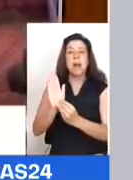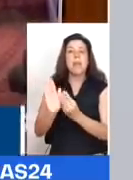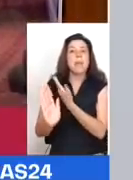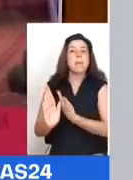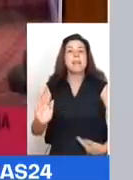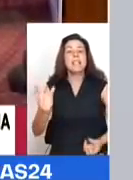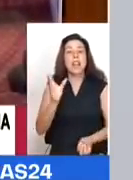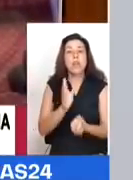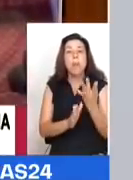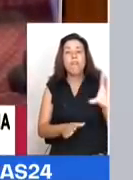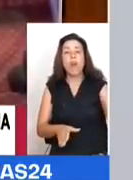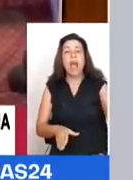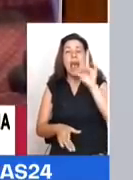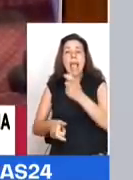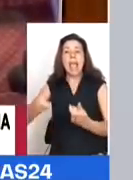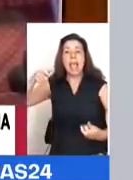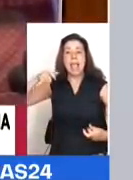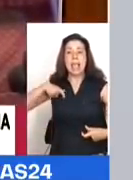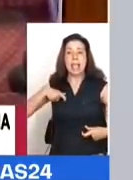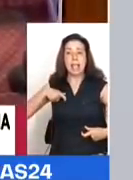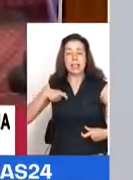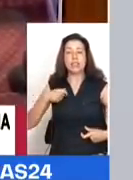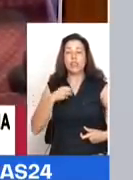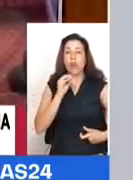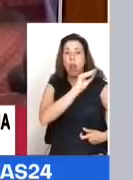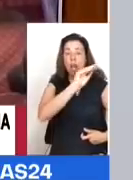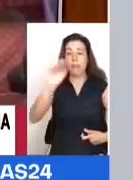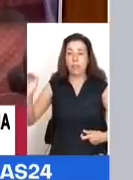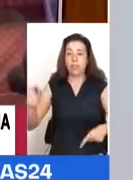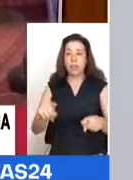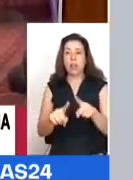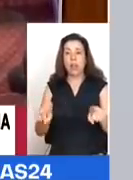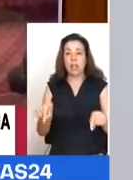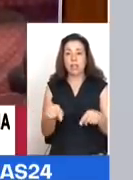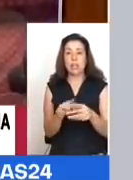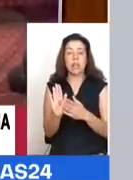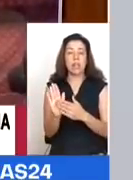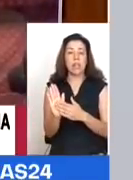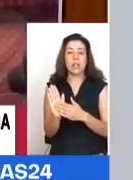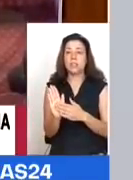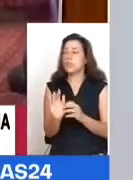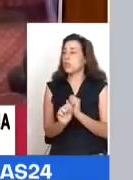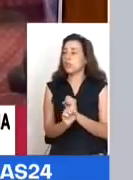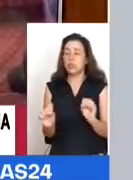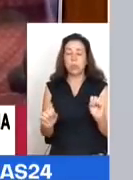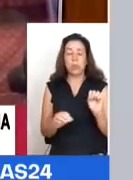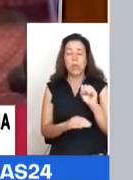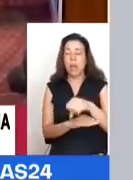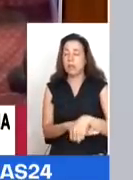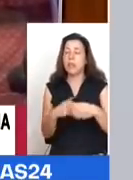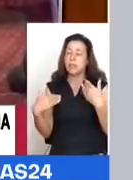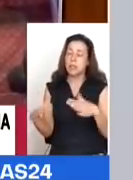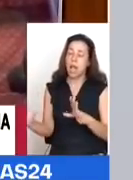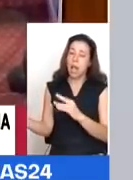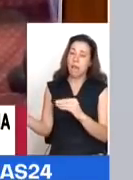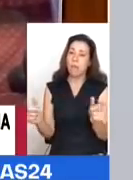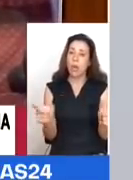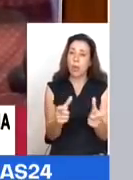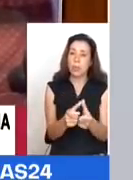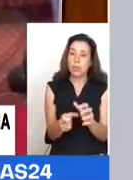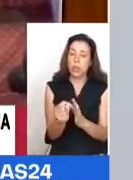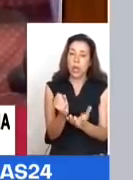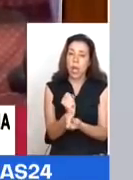es un artículo transitorio, es decir, que le pone fechas a la entrada en vigencia de esta de este beneficio. Dice que